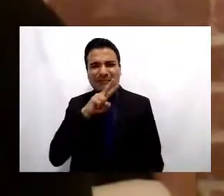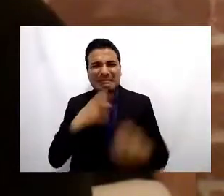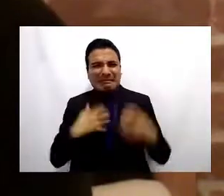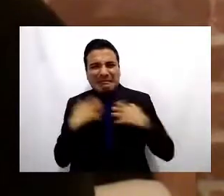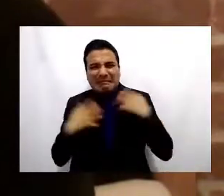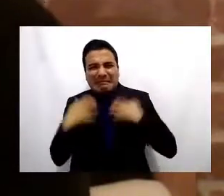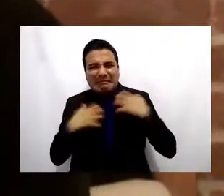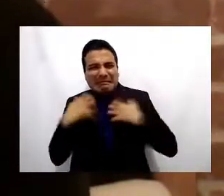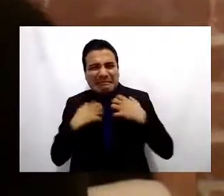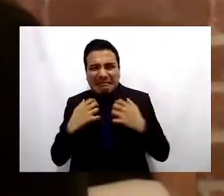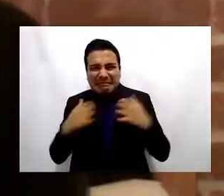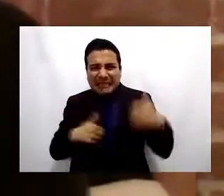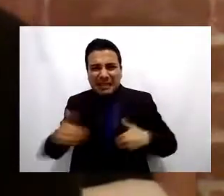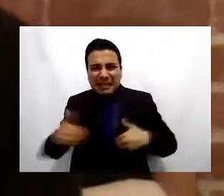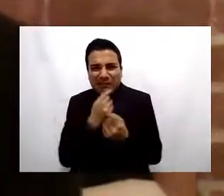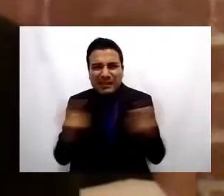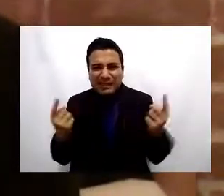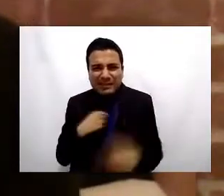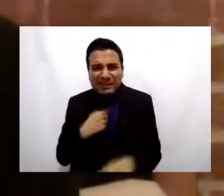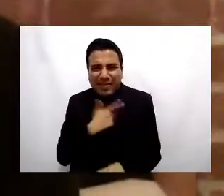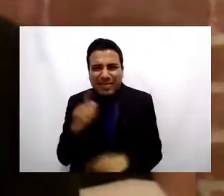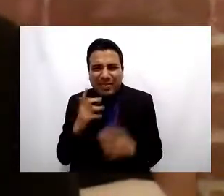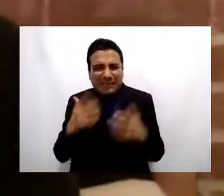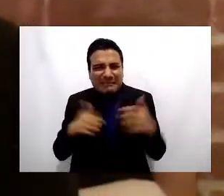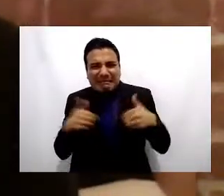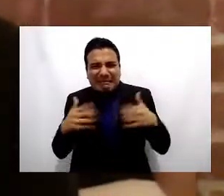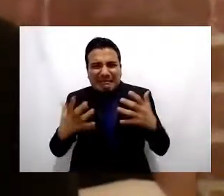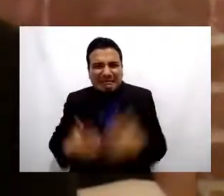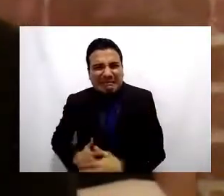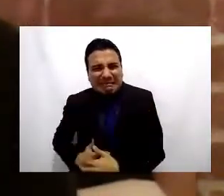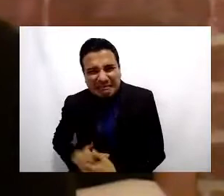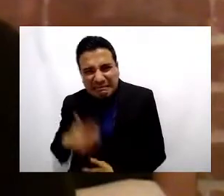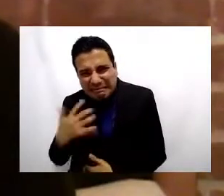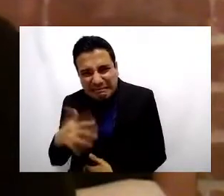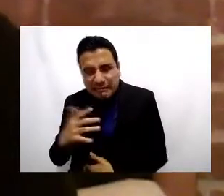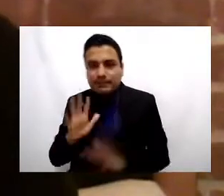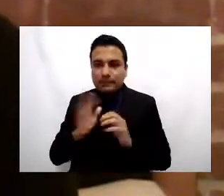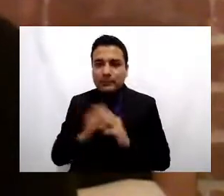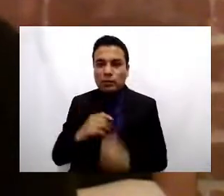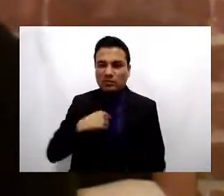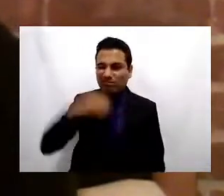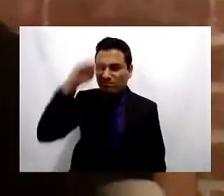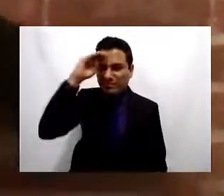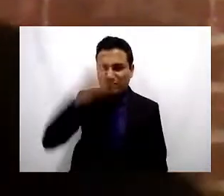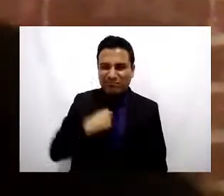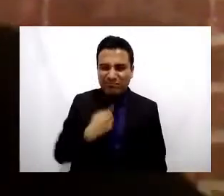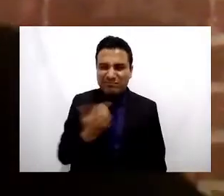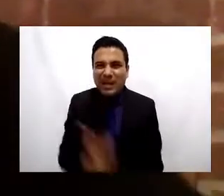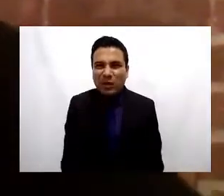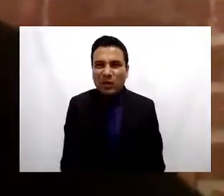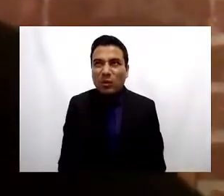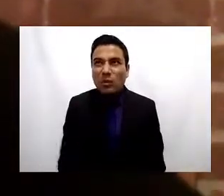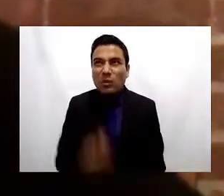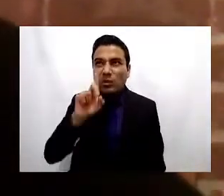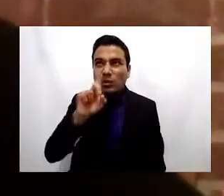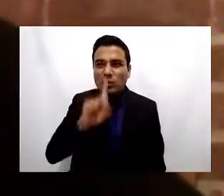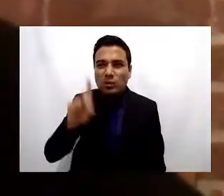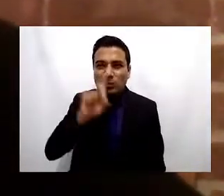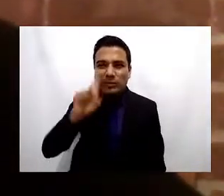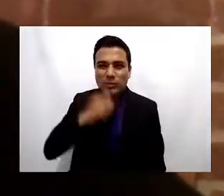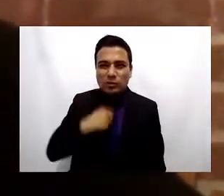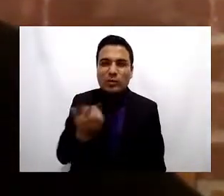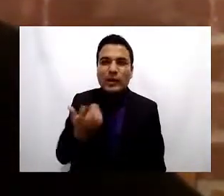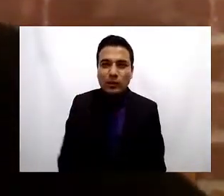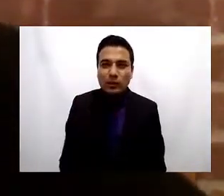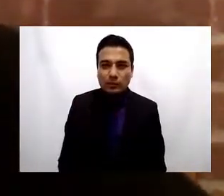el teatro infantil. Y lo único que se me ocurría como zona saludable era poder